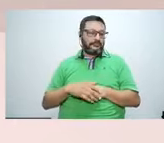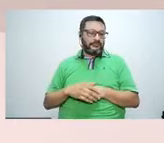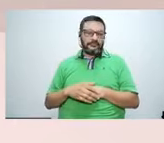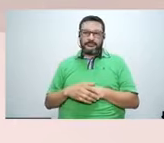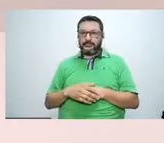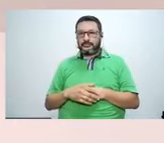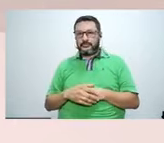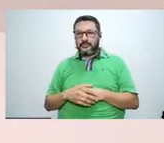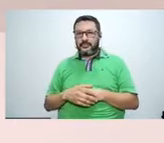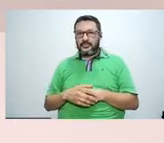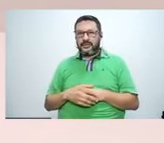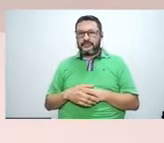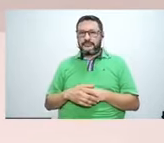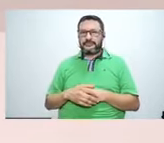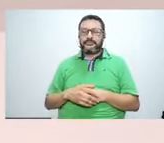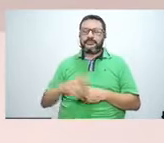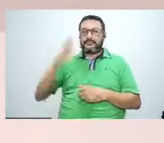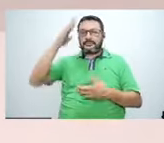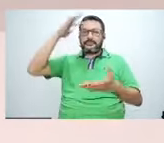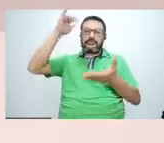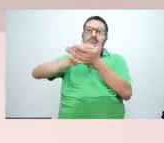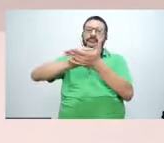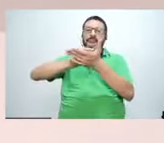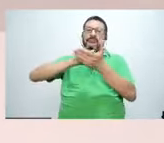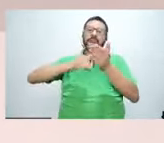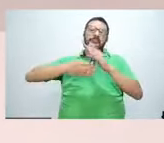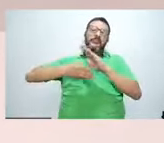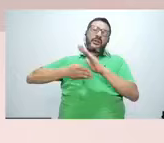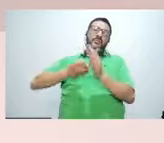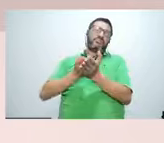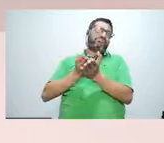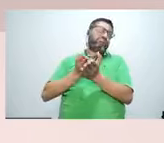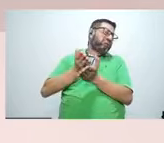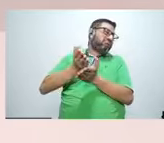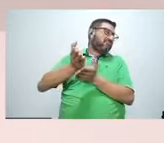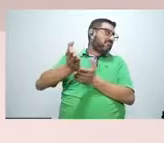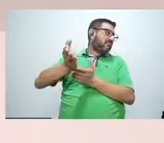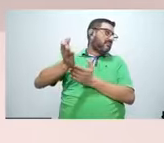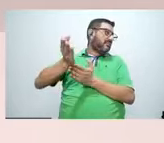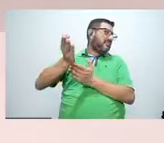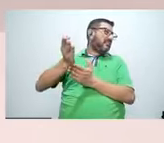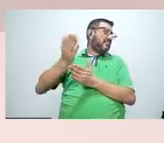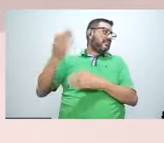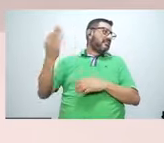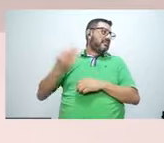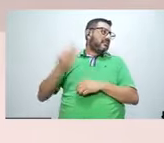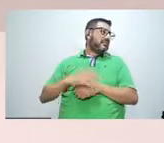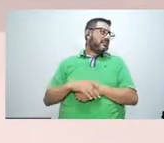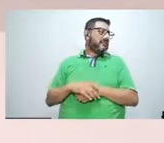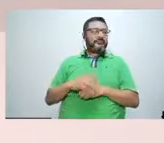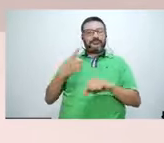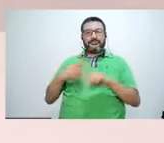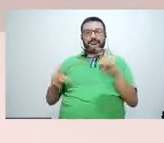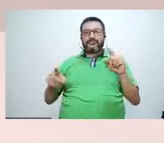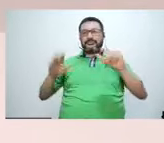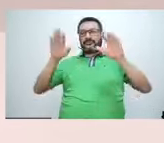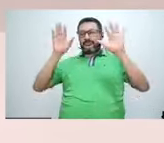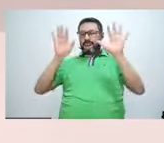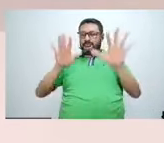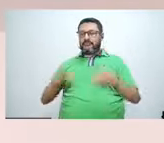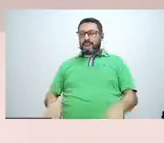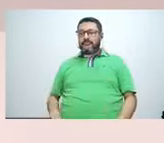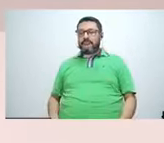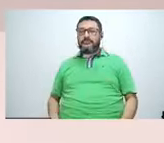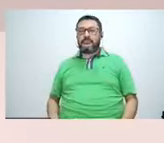veces estando ahí uno cree que va a estar eternamente, pero en realidad siempre va a llegar un momento de parar, que el cuerpo te